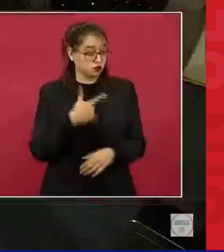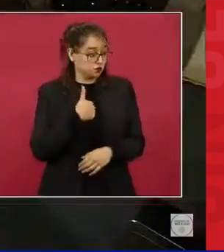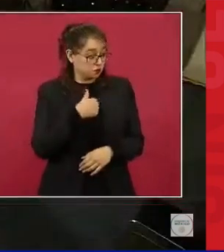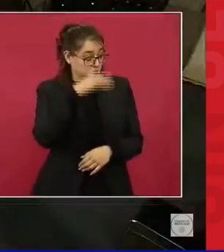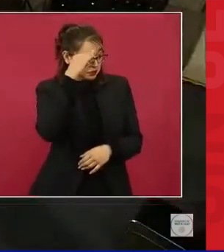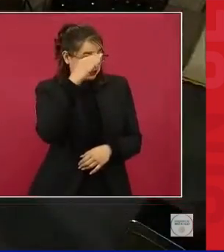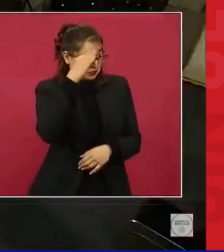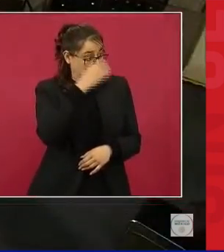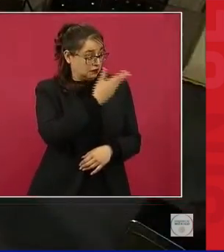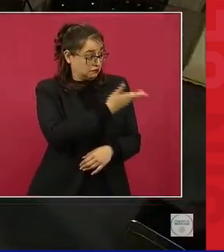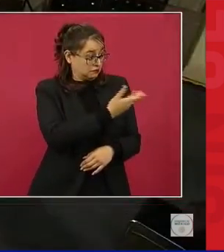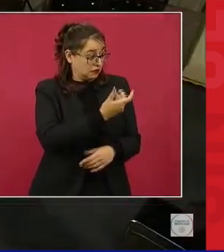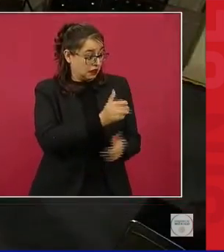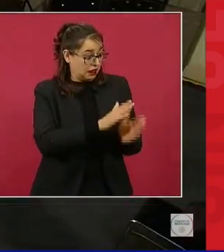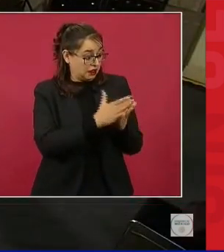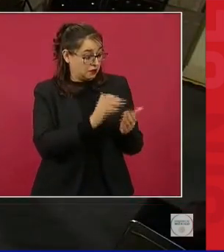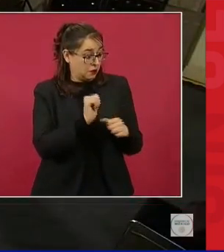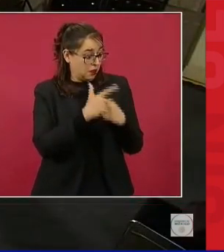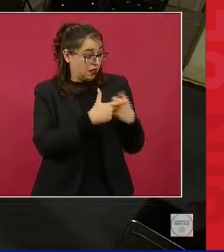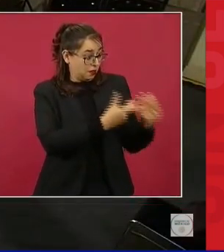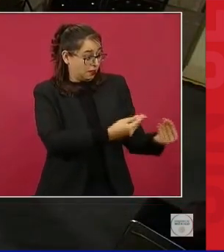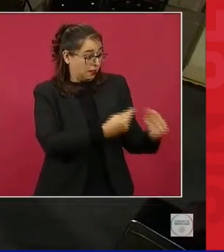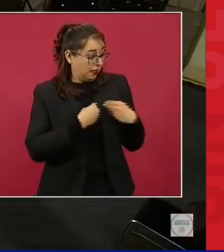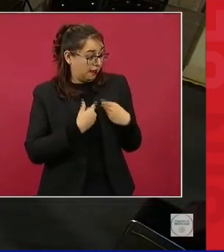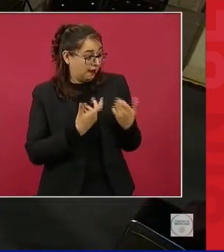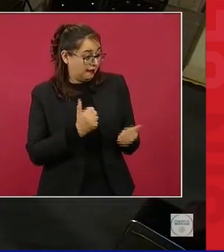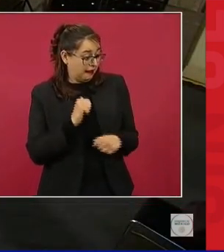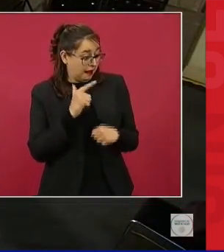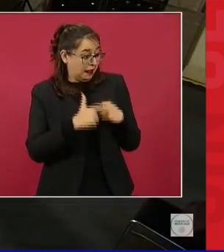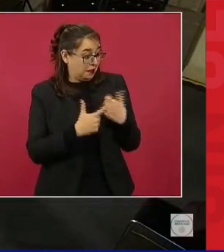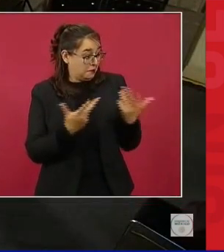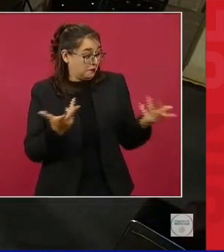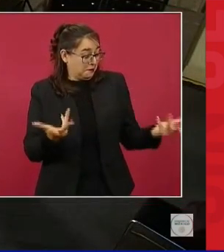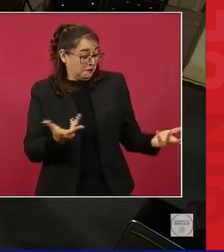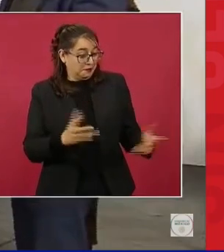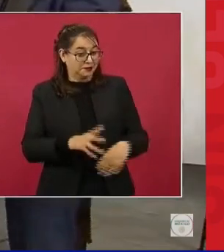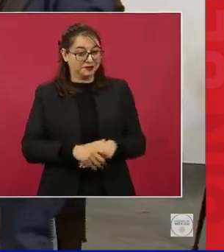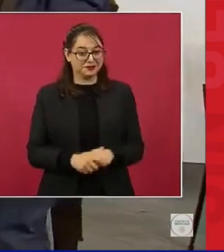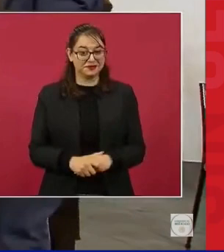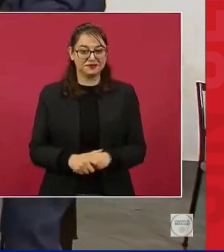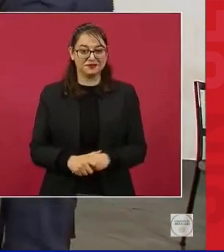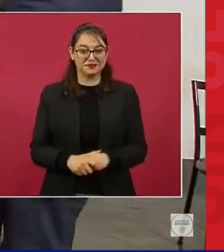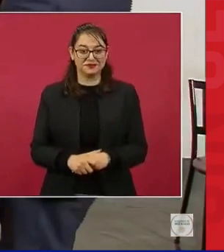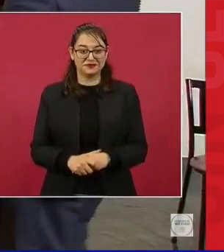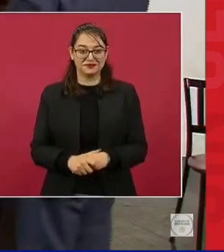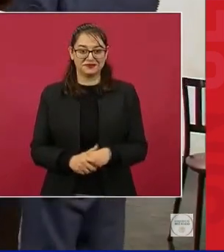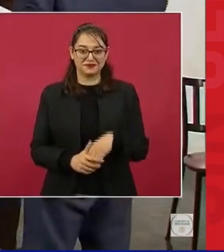libro cada uno. ¿Tampoco? Ah. Ahí está.